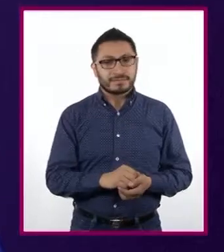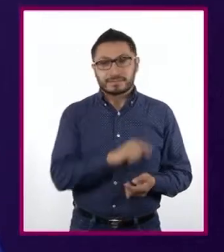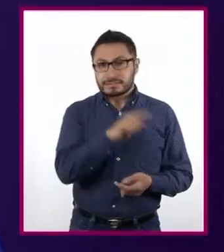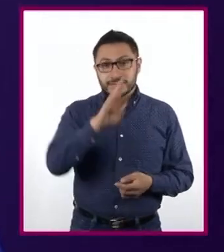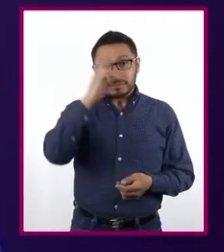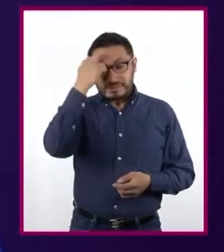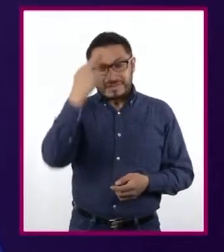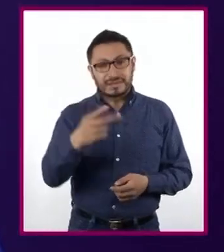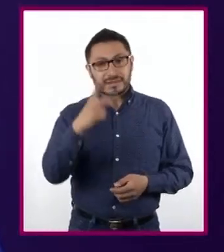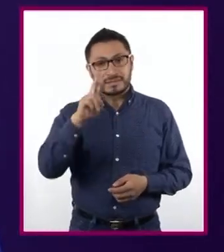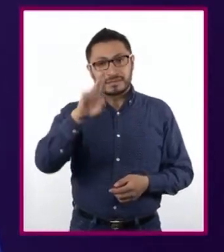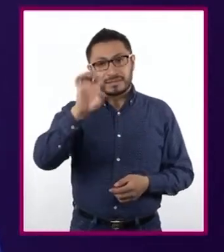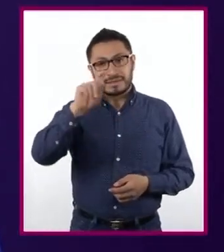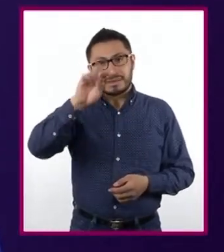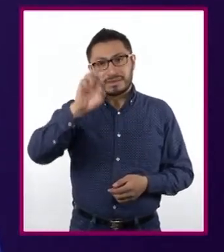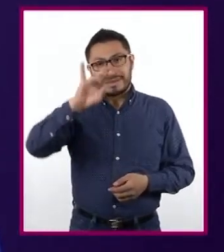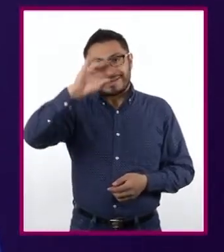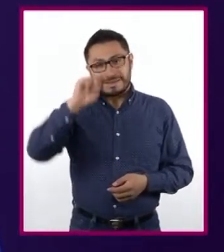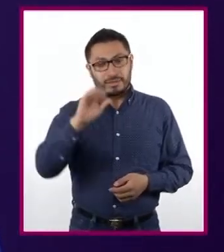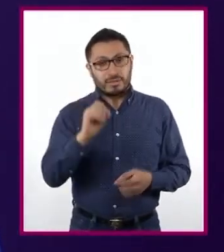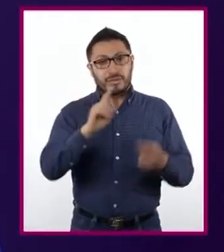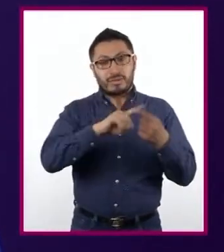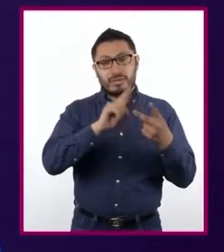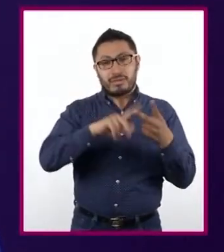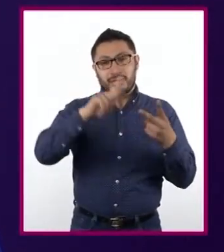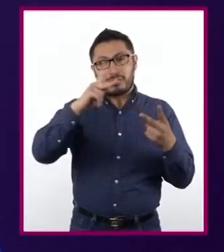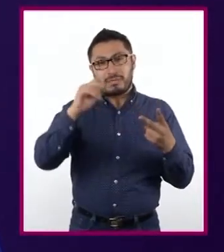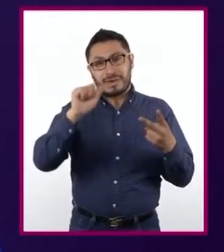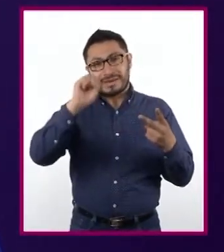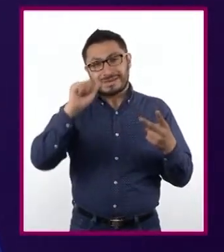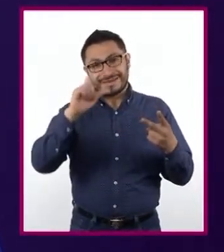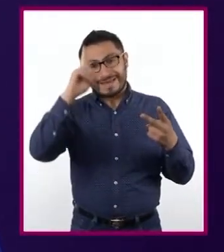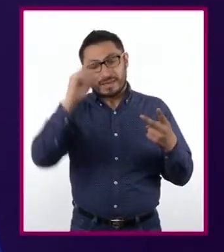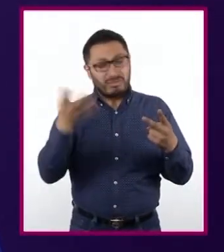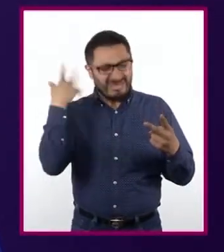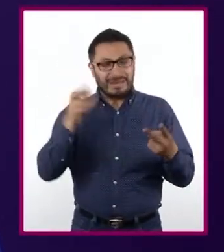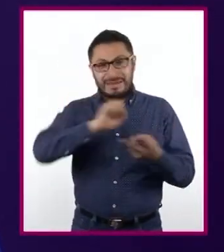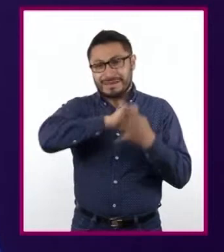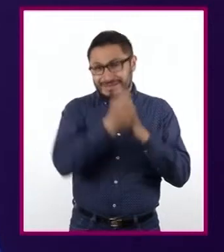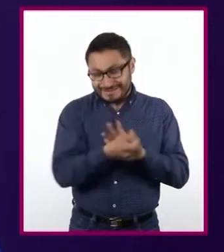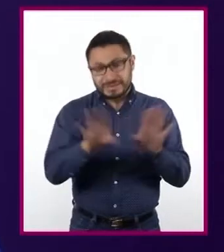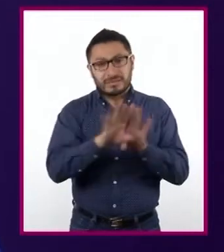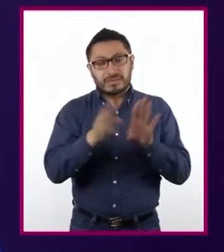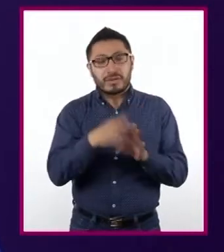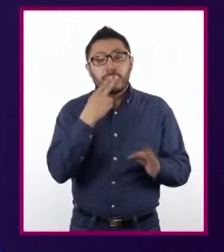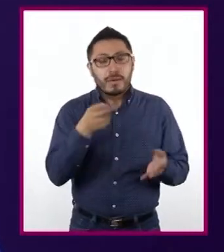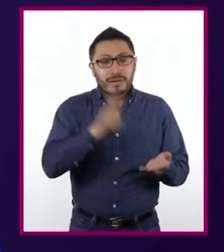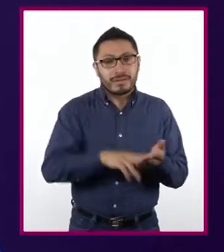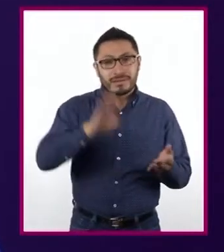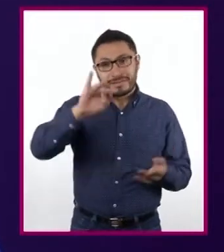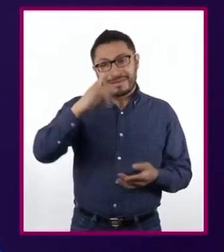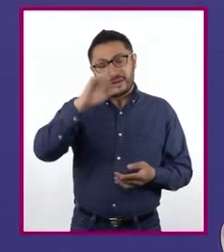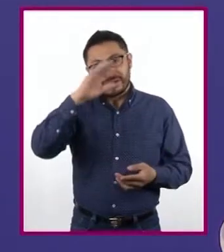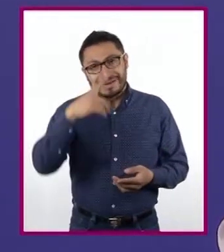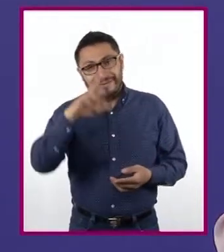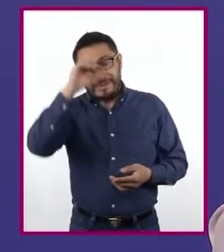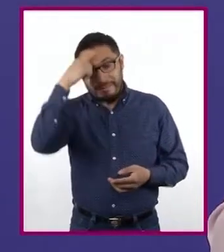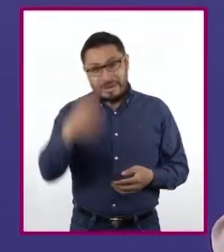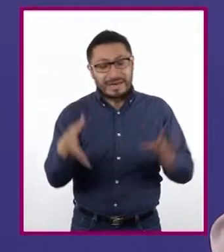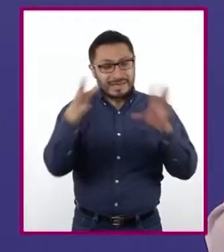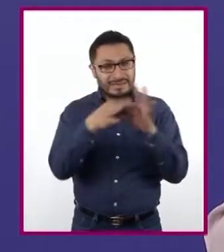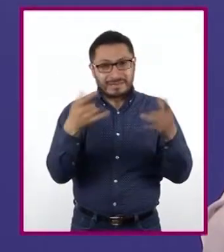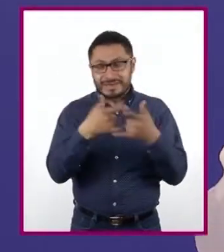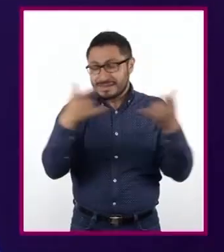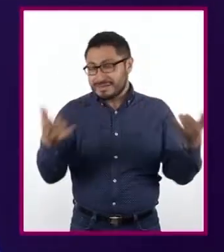que el pretérito o pasado se utiliza en las biografías para narrar los sucesos consumados, es decir,